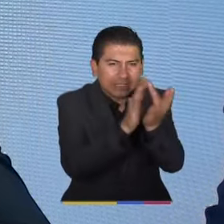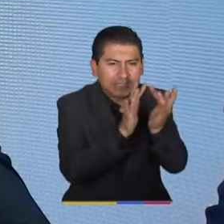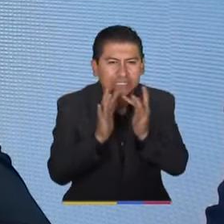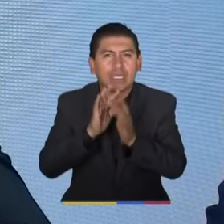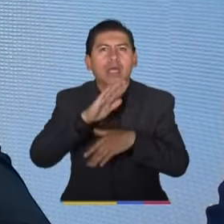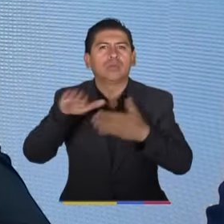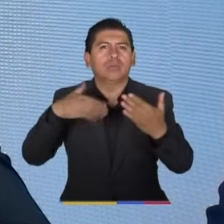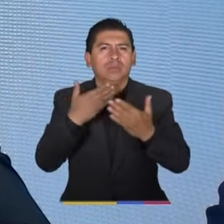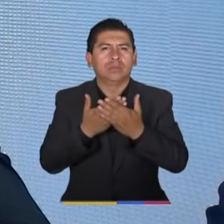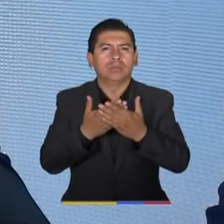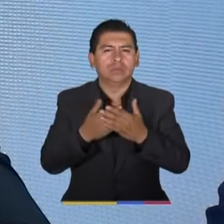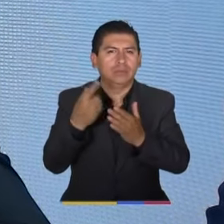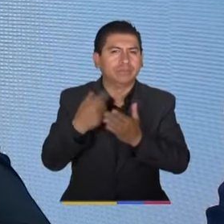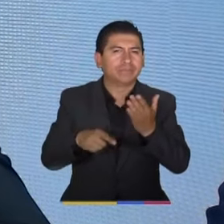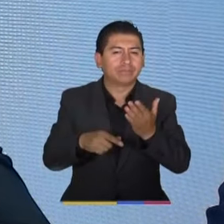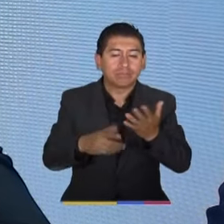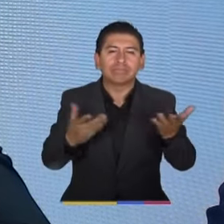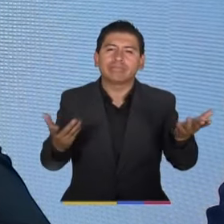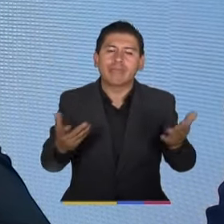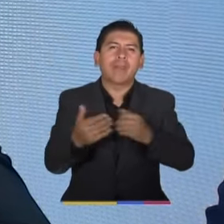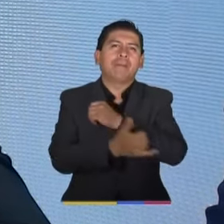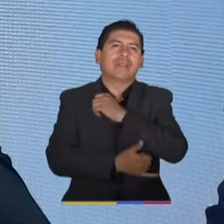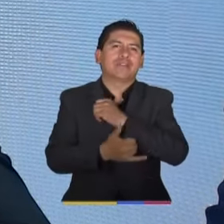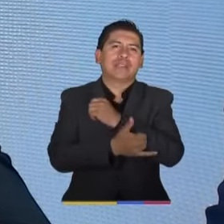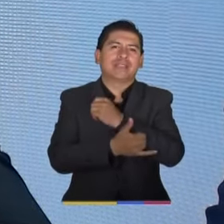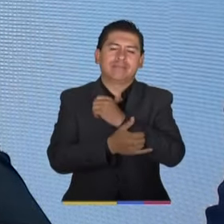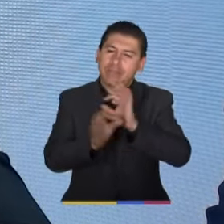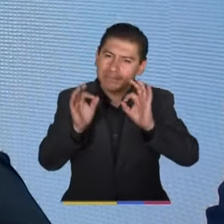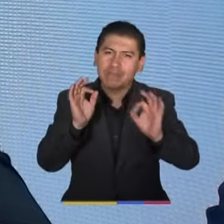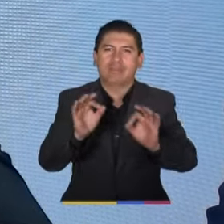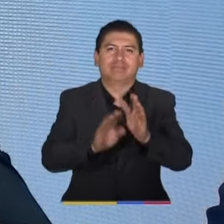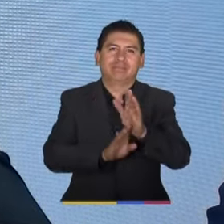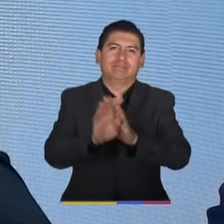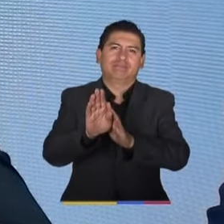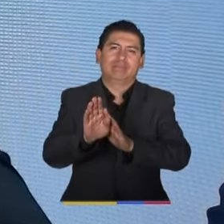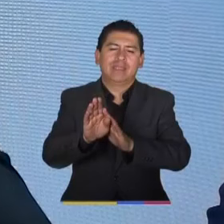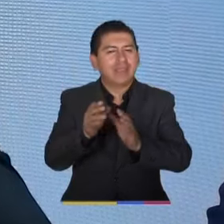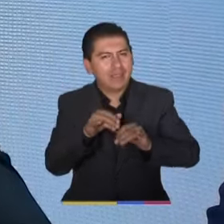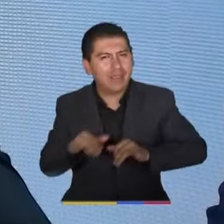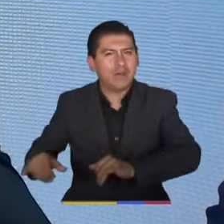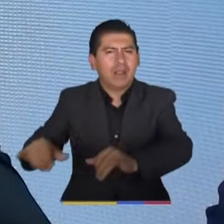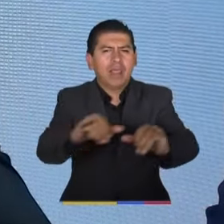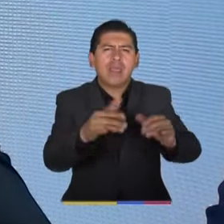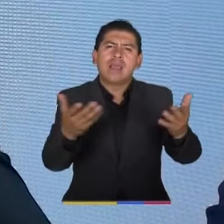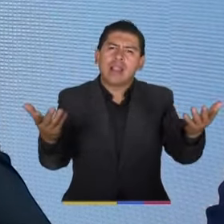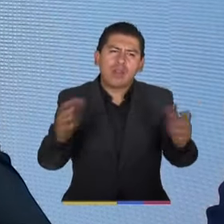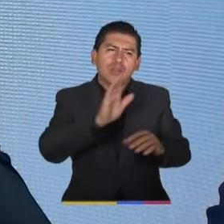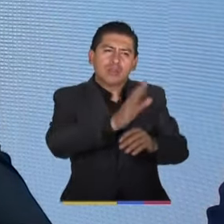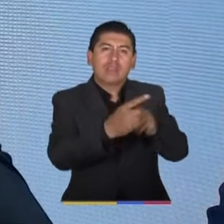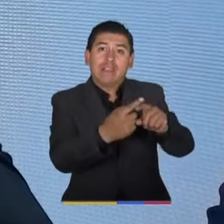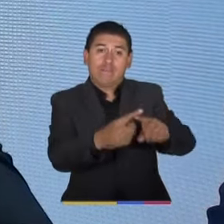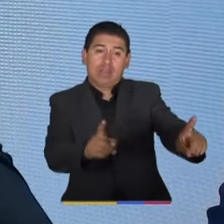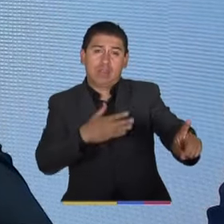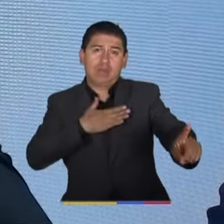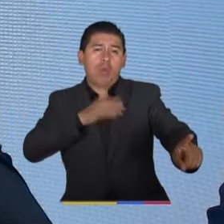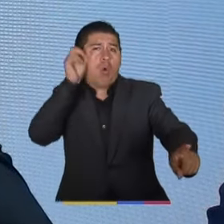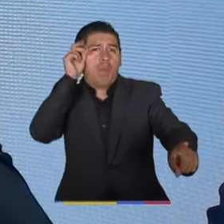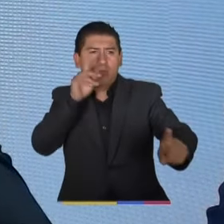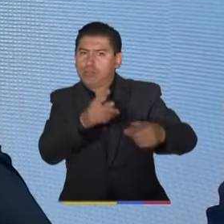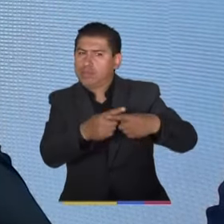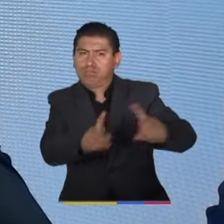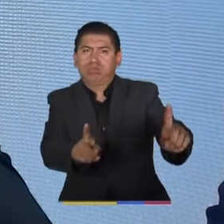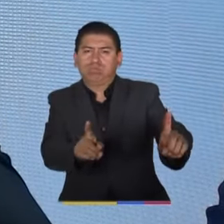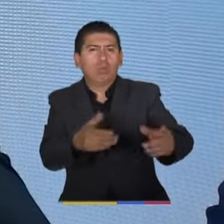iberoamericano encaminado al beneficio mutuo, respetando nuestras diferencias y la soberanía de